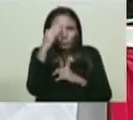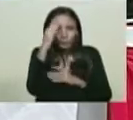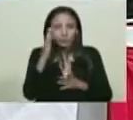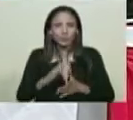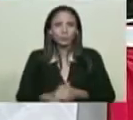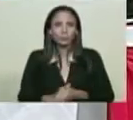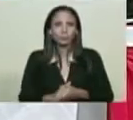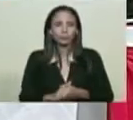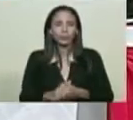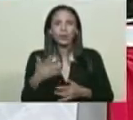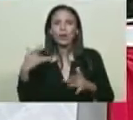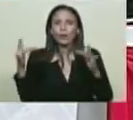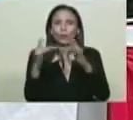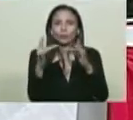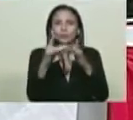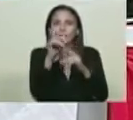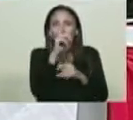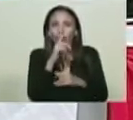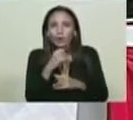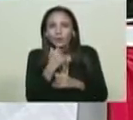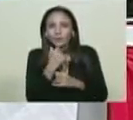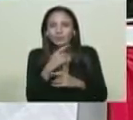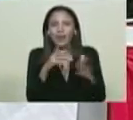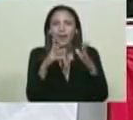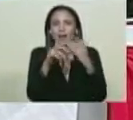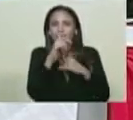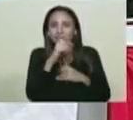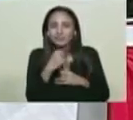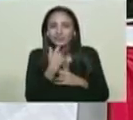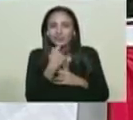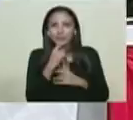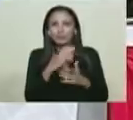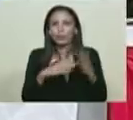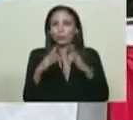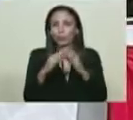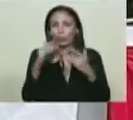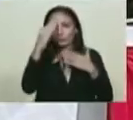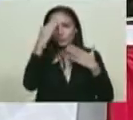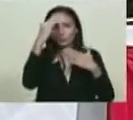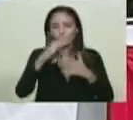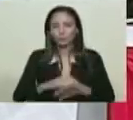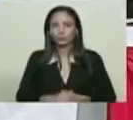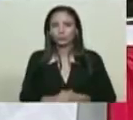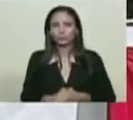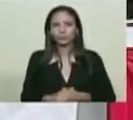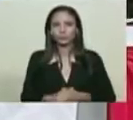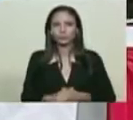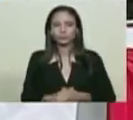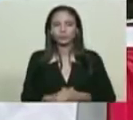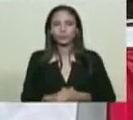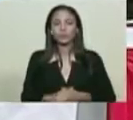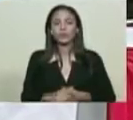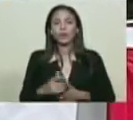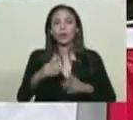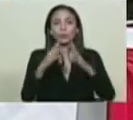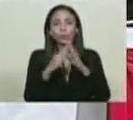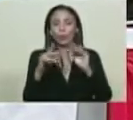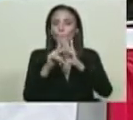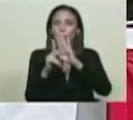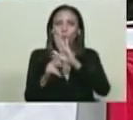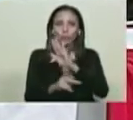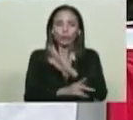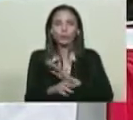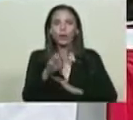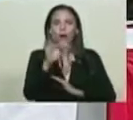Quique es mi contacto secreto con Rajoy. Quiero saludar a su conductor,